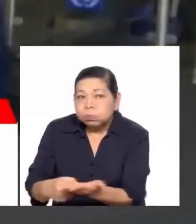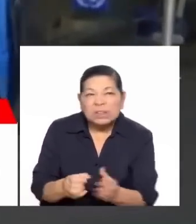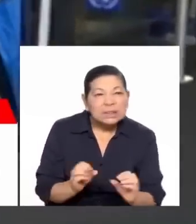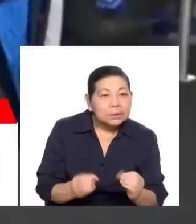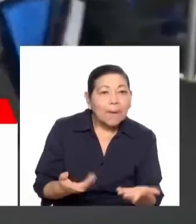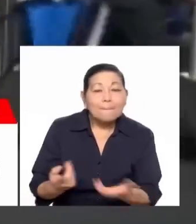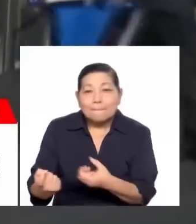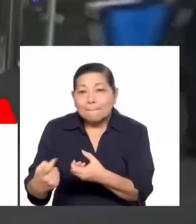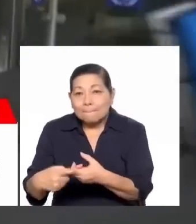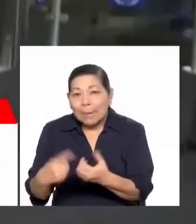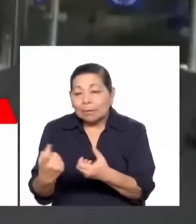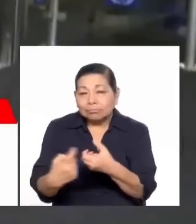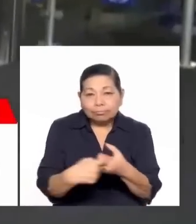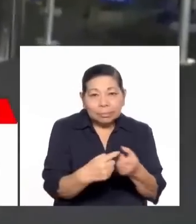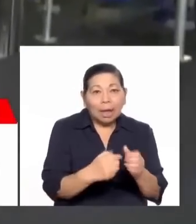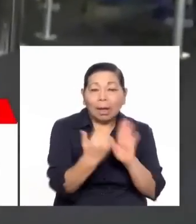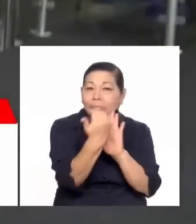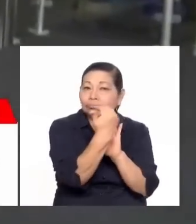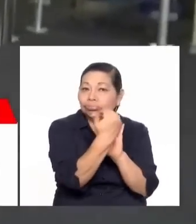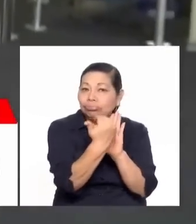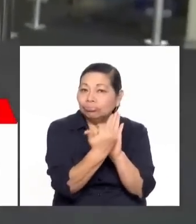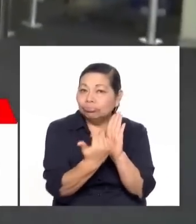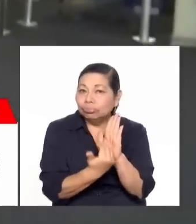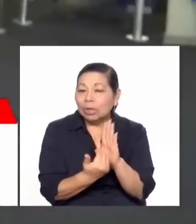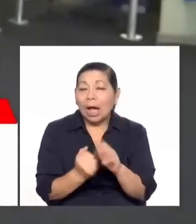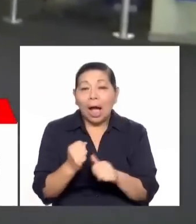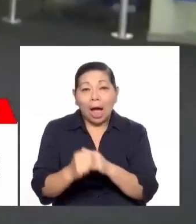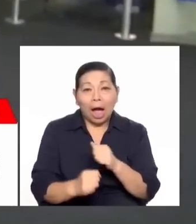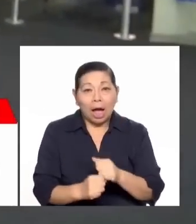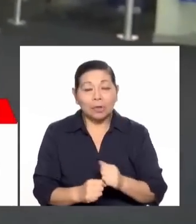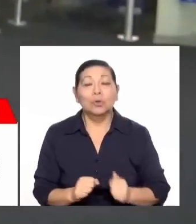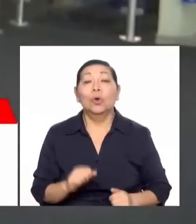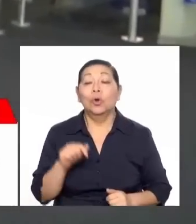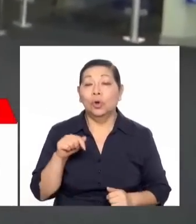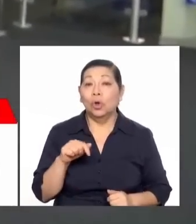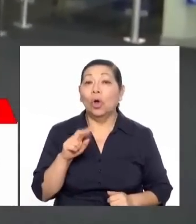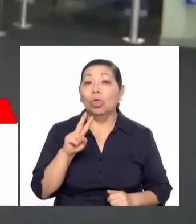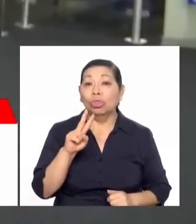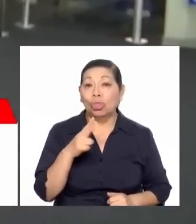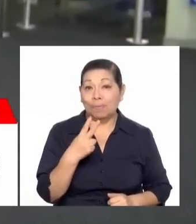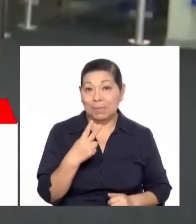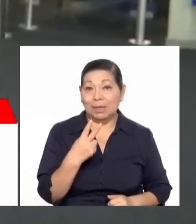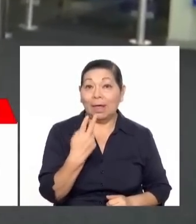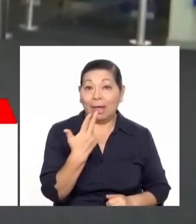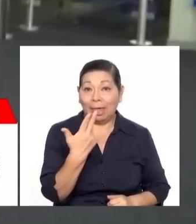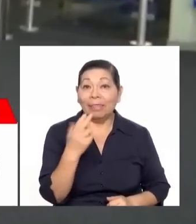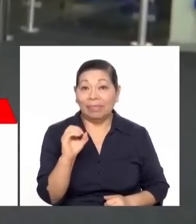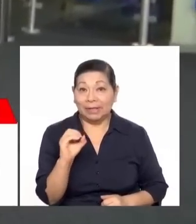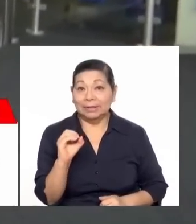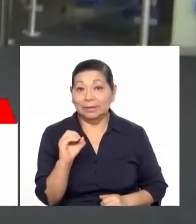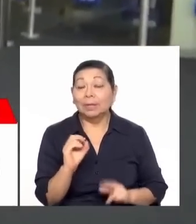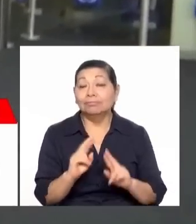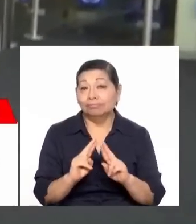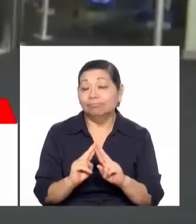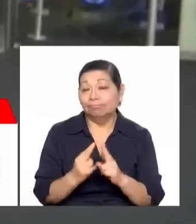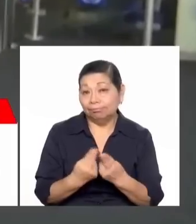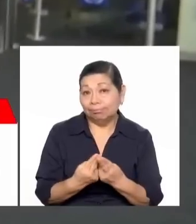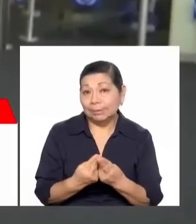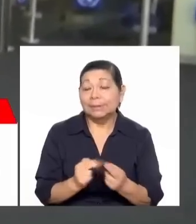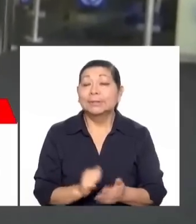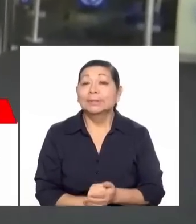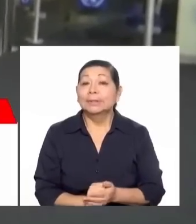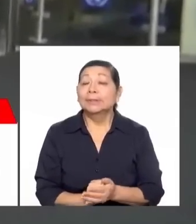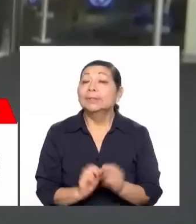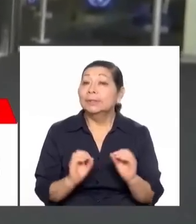sean incluidos en la agenda del año 2030. Es por ello que la reunión que se